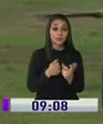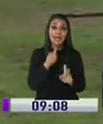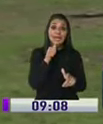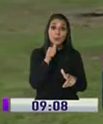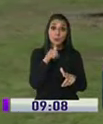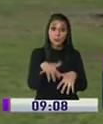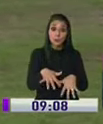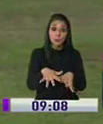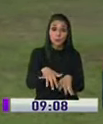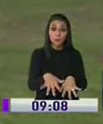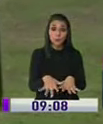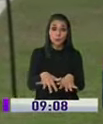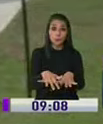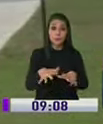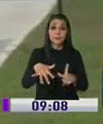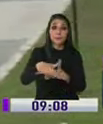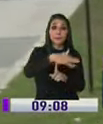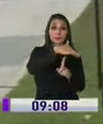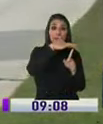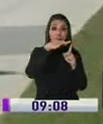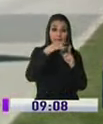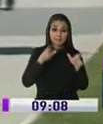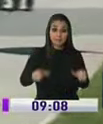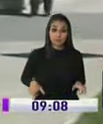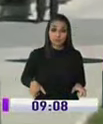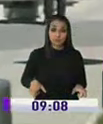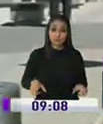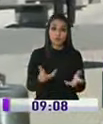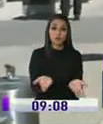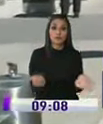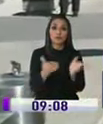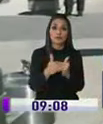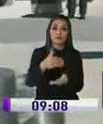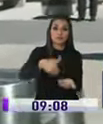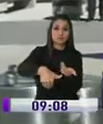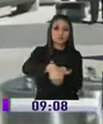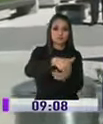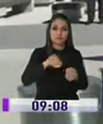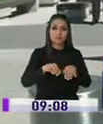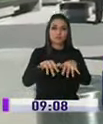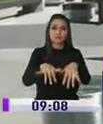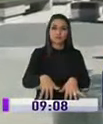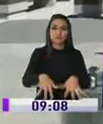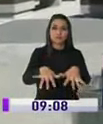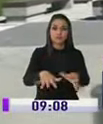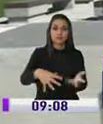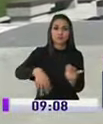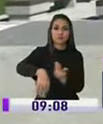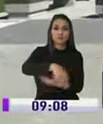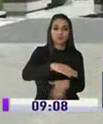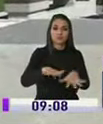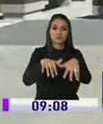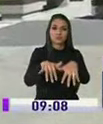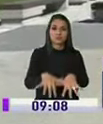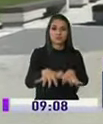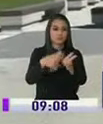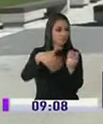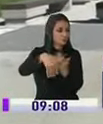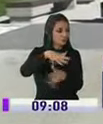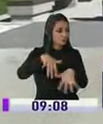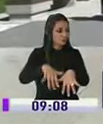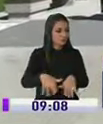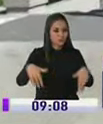que drena tanto del parque como el bulevar mismo se reinserte en la tierra, es decir, eso es aliviar la carga que sufren